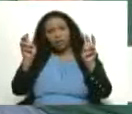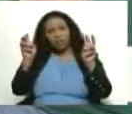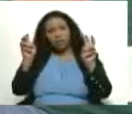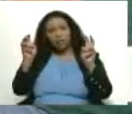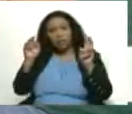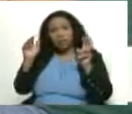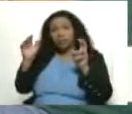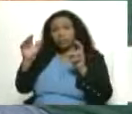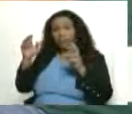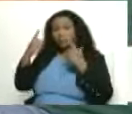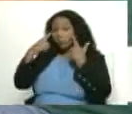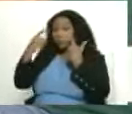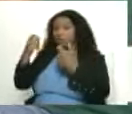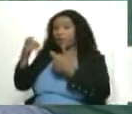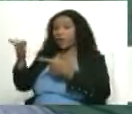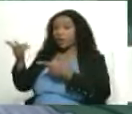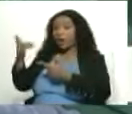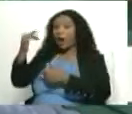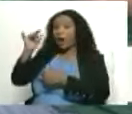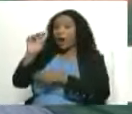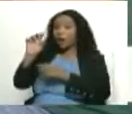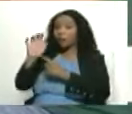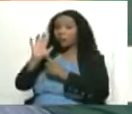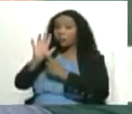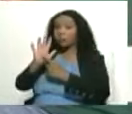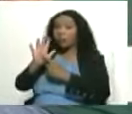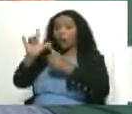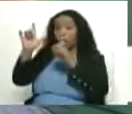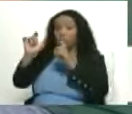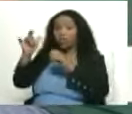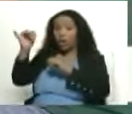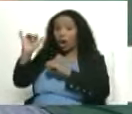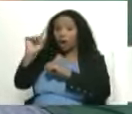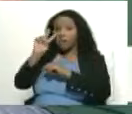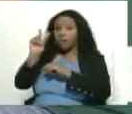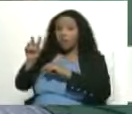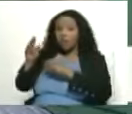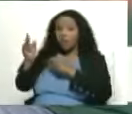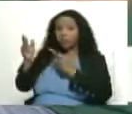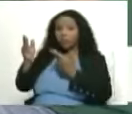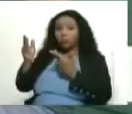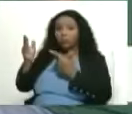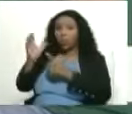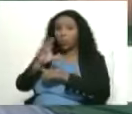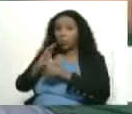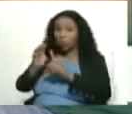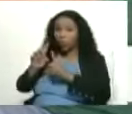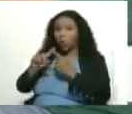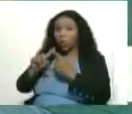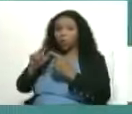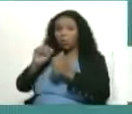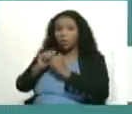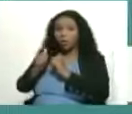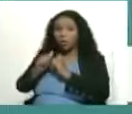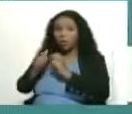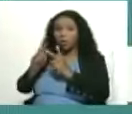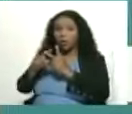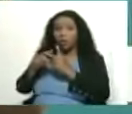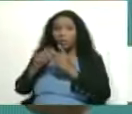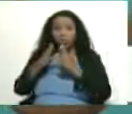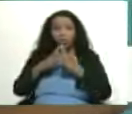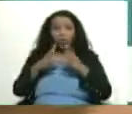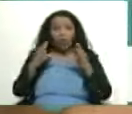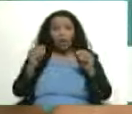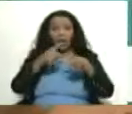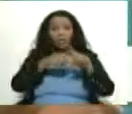de altura, pero también expresa la fotografía que vimos ahí. Ahí vimos cultores, deportistas, todas